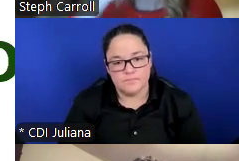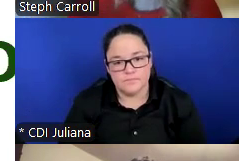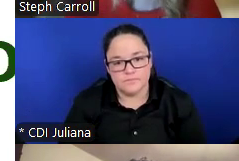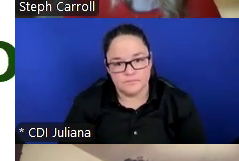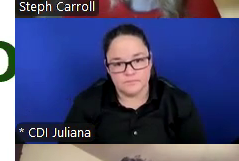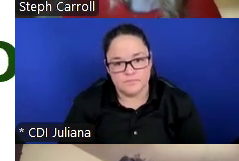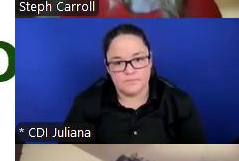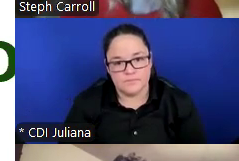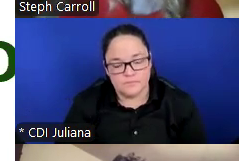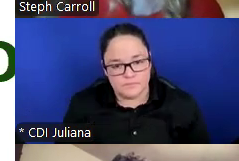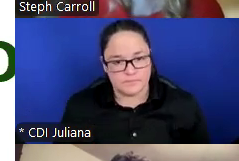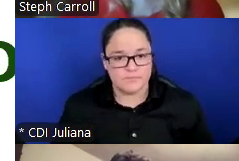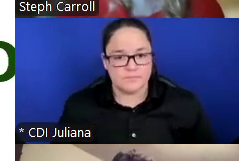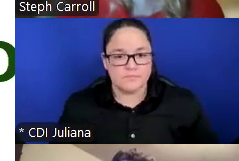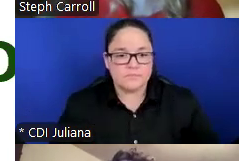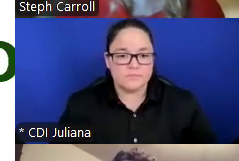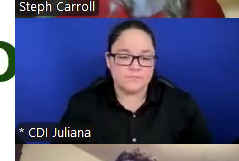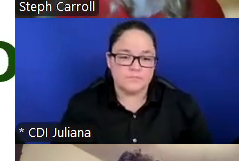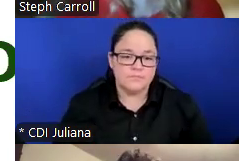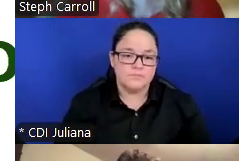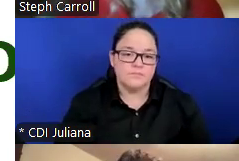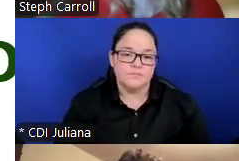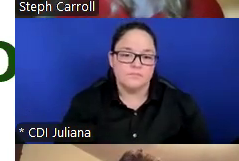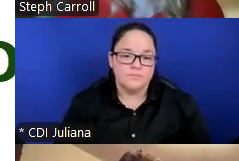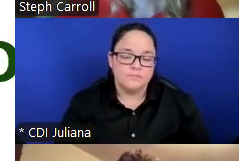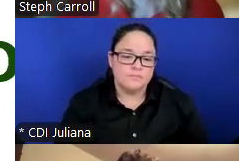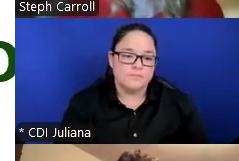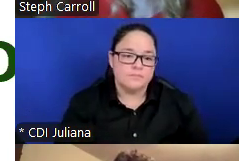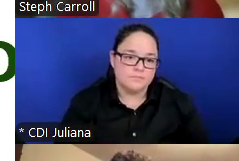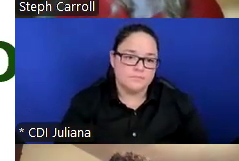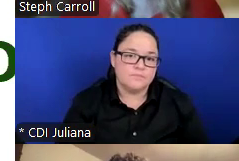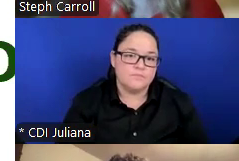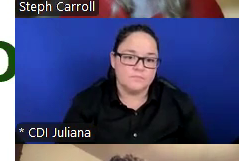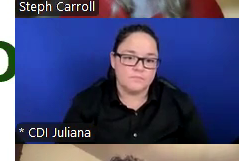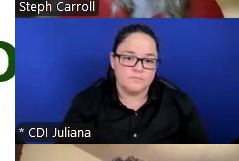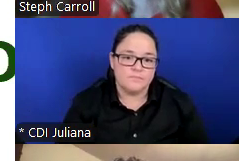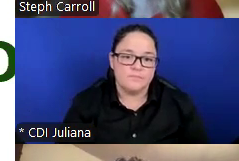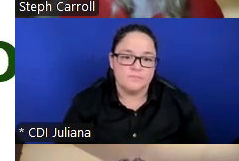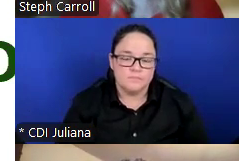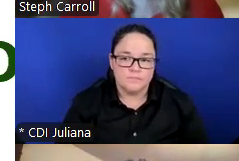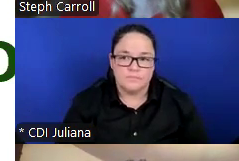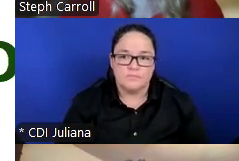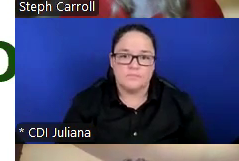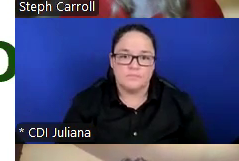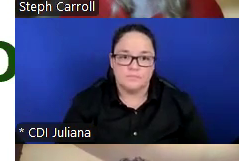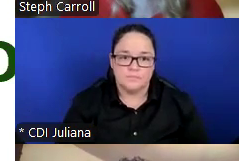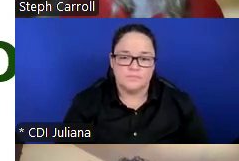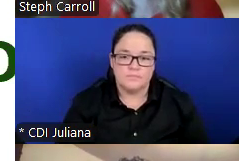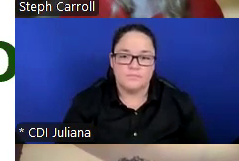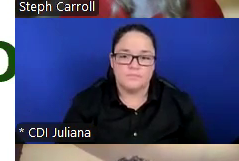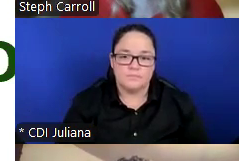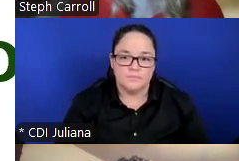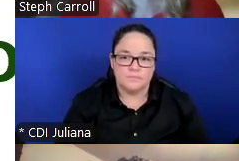si necesita apoyo en acceder al enlace. Y un aviso, esta sesión está siendo grabada.